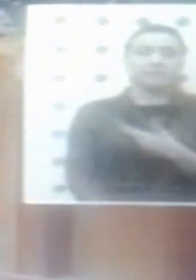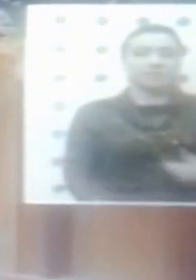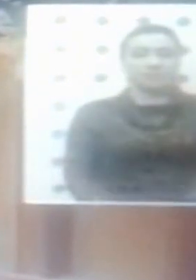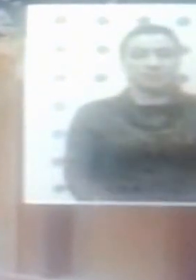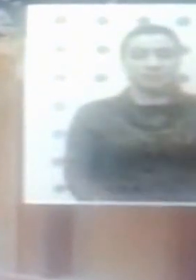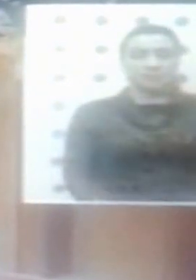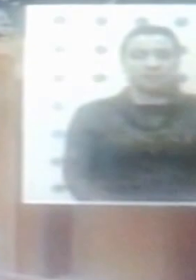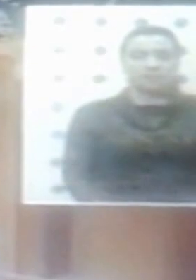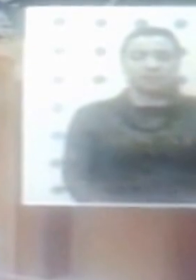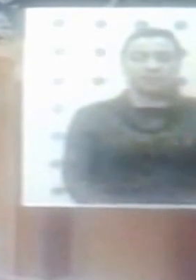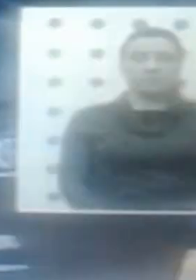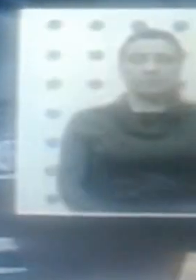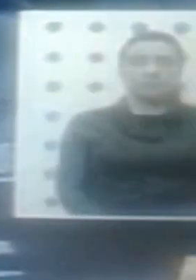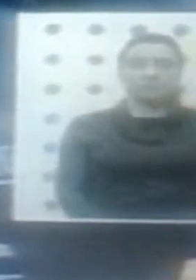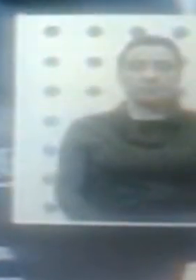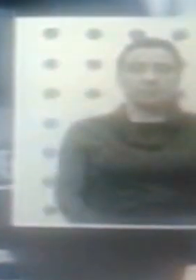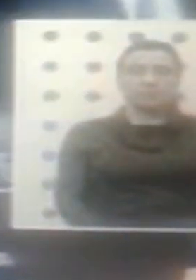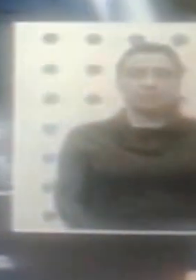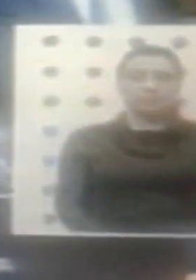presidente.